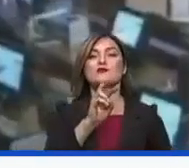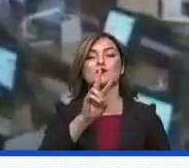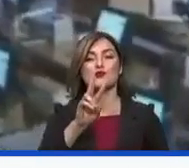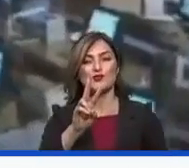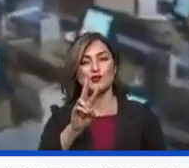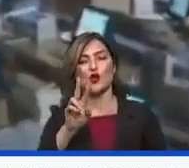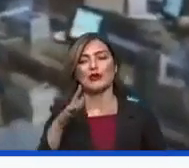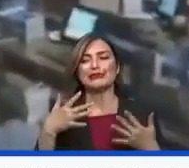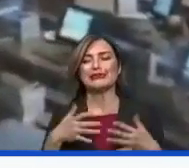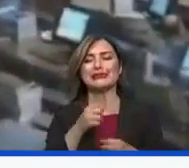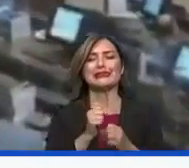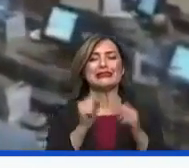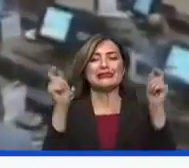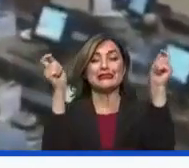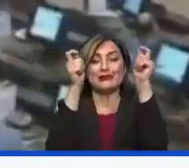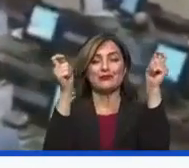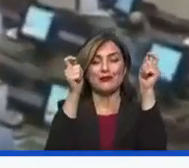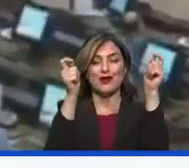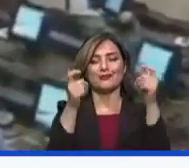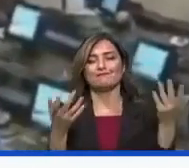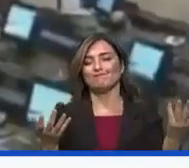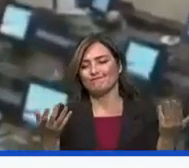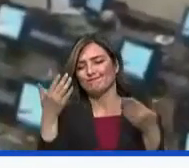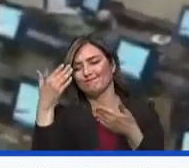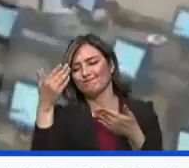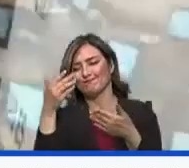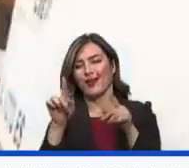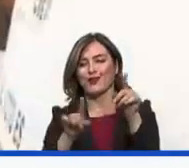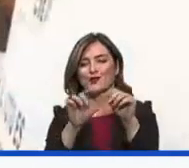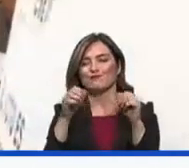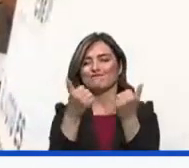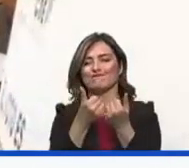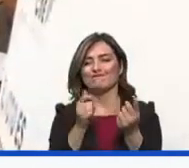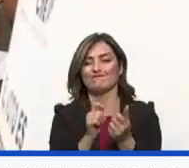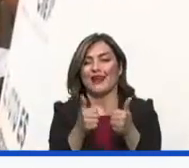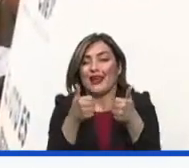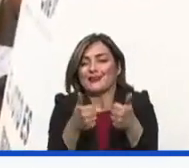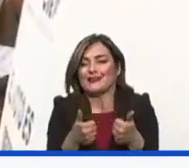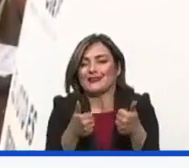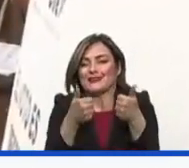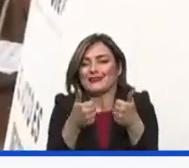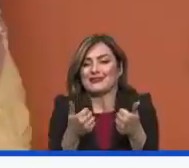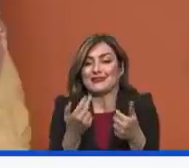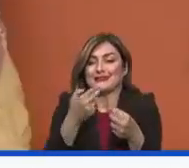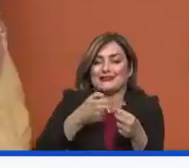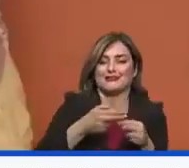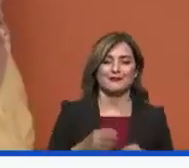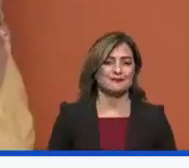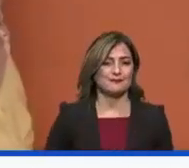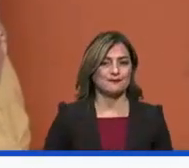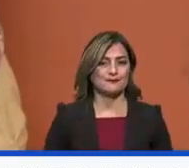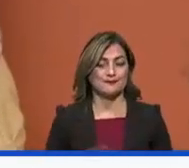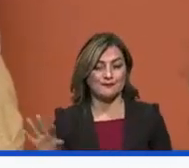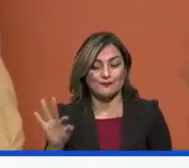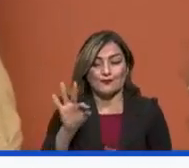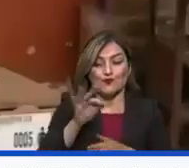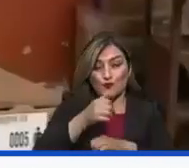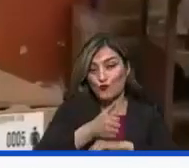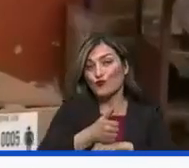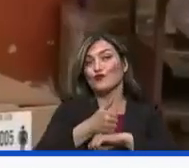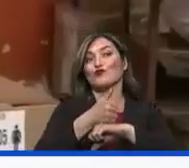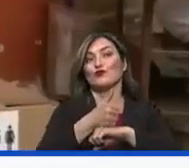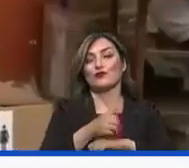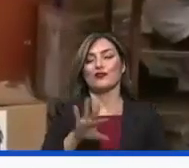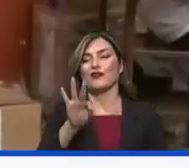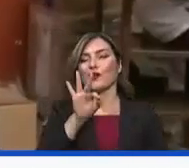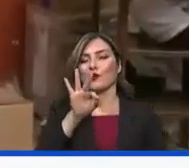de probablemente asambleístas migrando a candidaturas locales. Eso sin dejar de mencionar la elección de autoridades, que nos